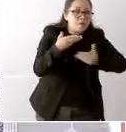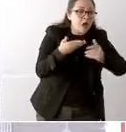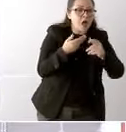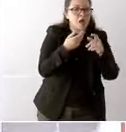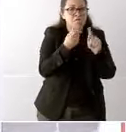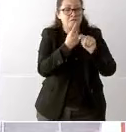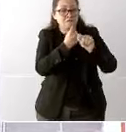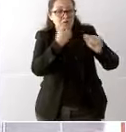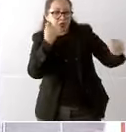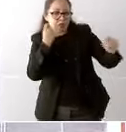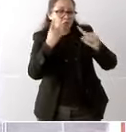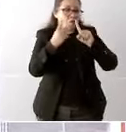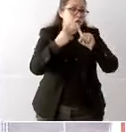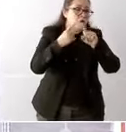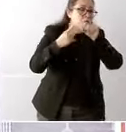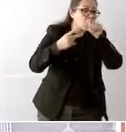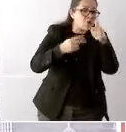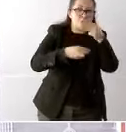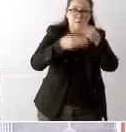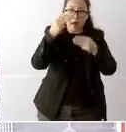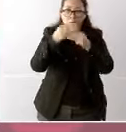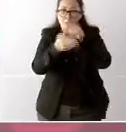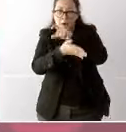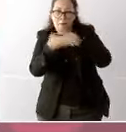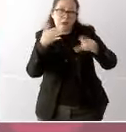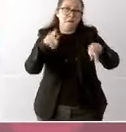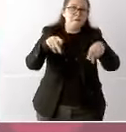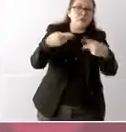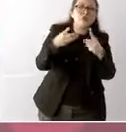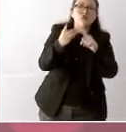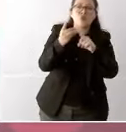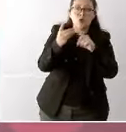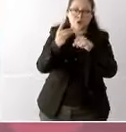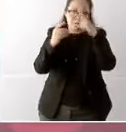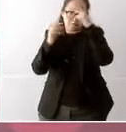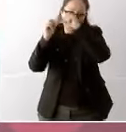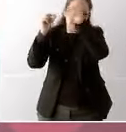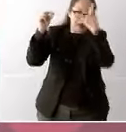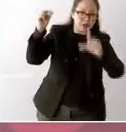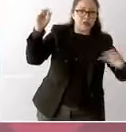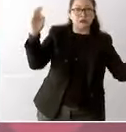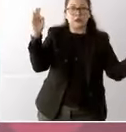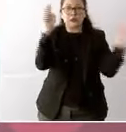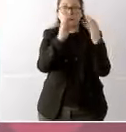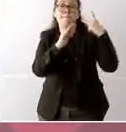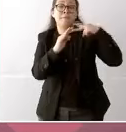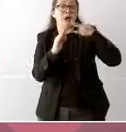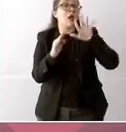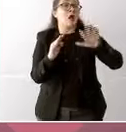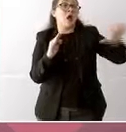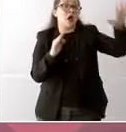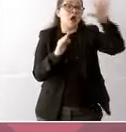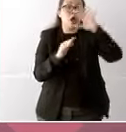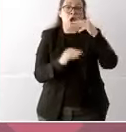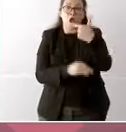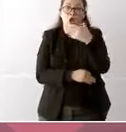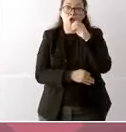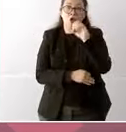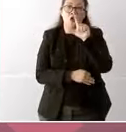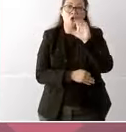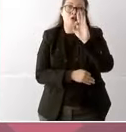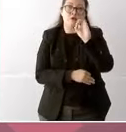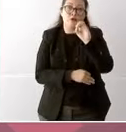Atlántico, por el Golfo. Puerto de Veracruz era lo más importante,